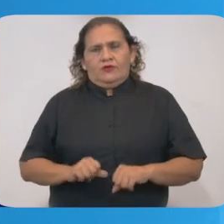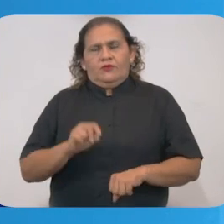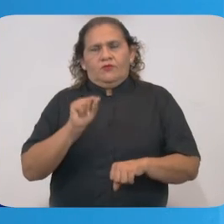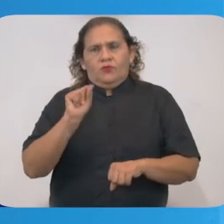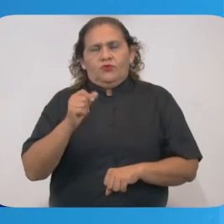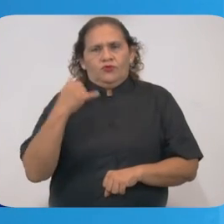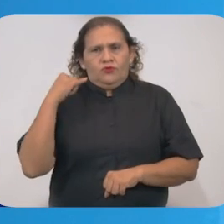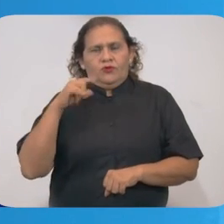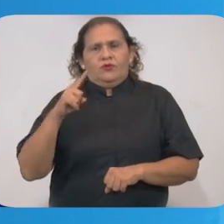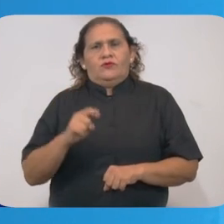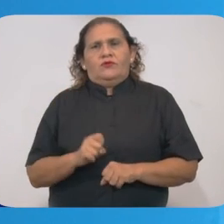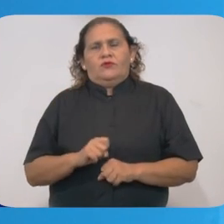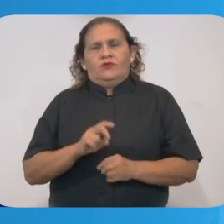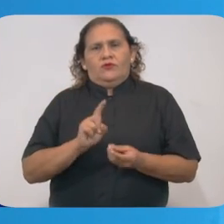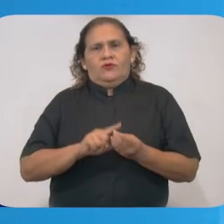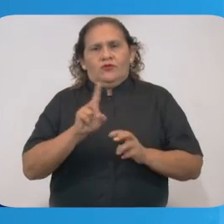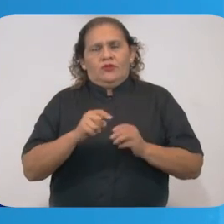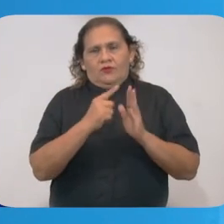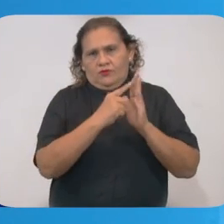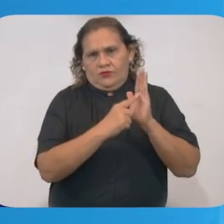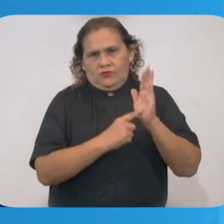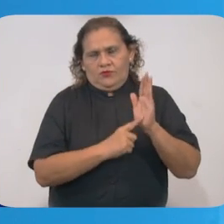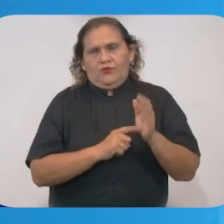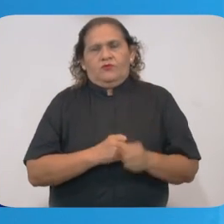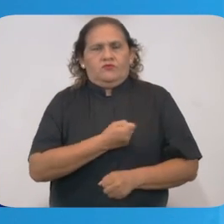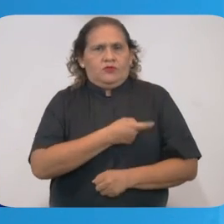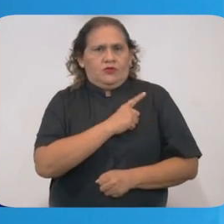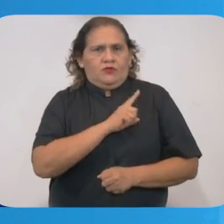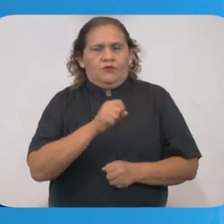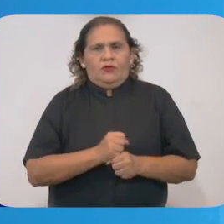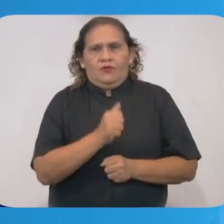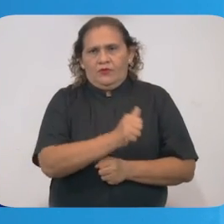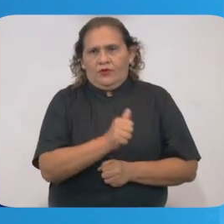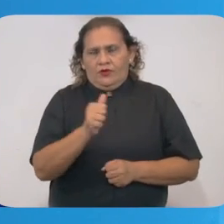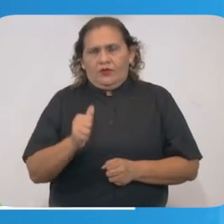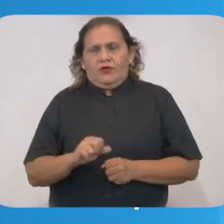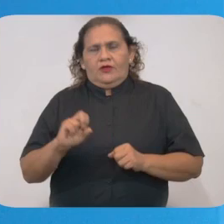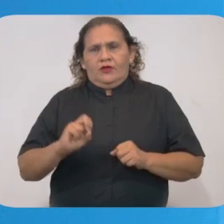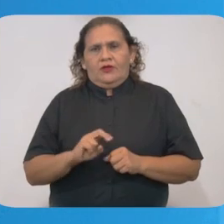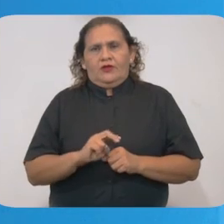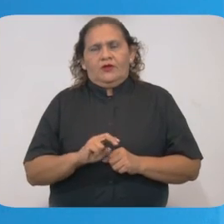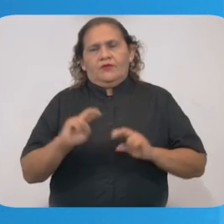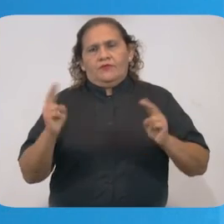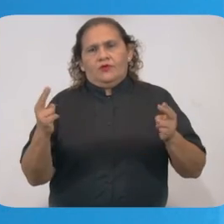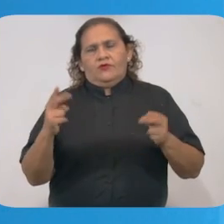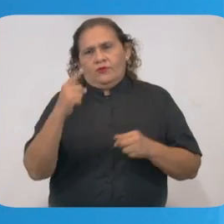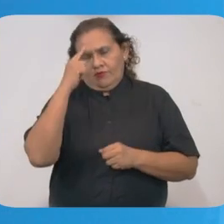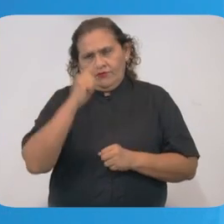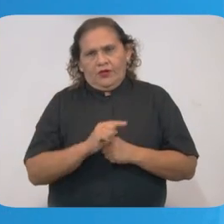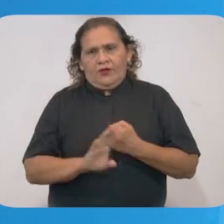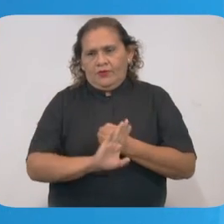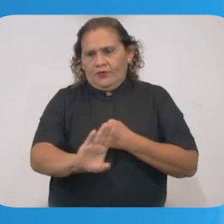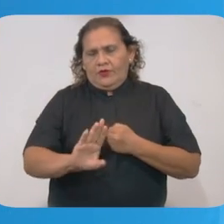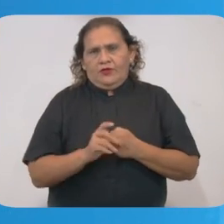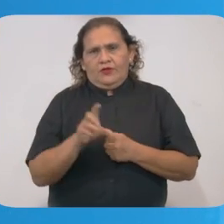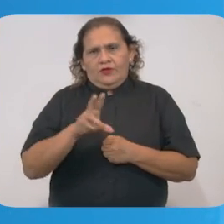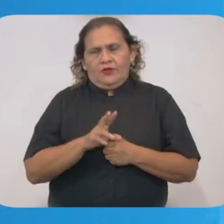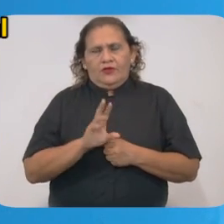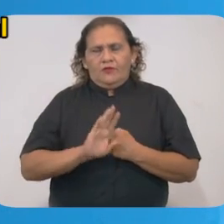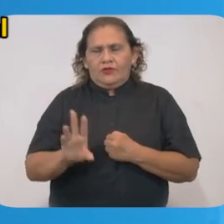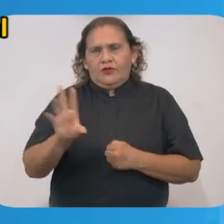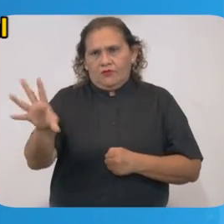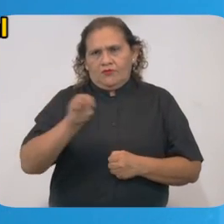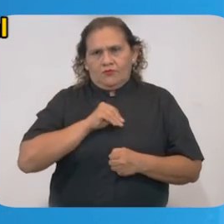reactivacion.yucatan.gob.mx, donde se encuentran todos los protocolos sanitarios específicos a cada giro comercial para prevenir y evitar contagios por